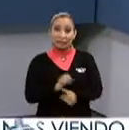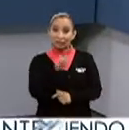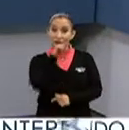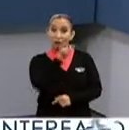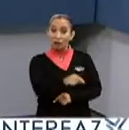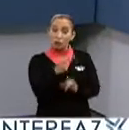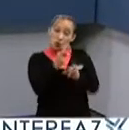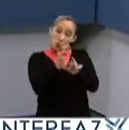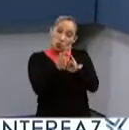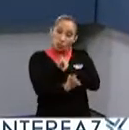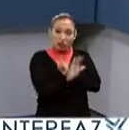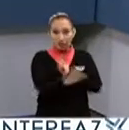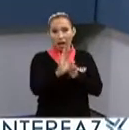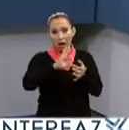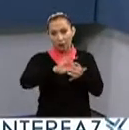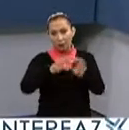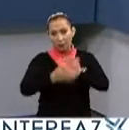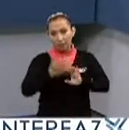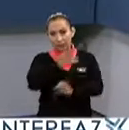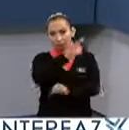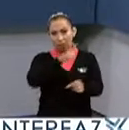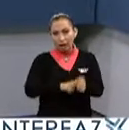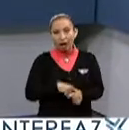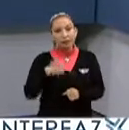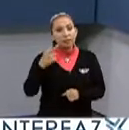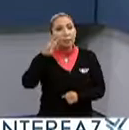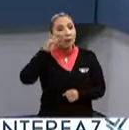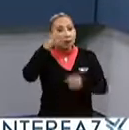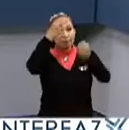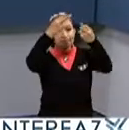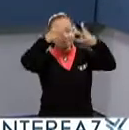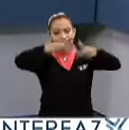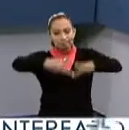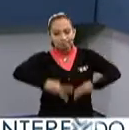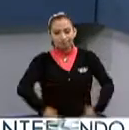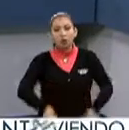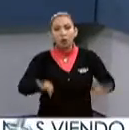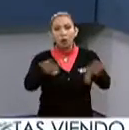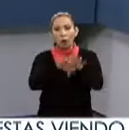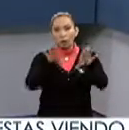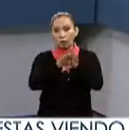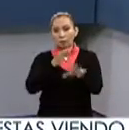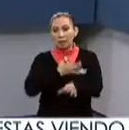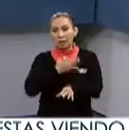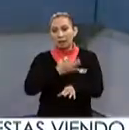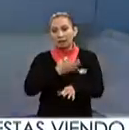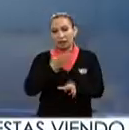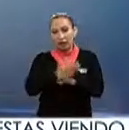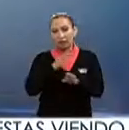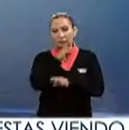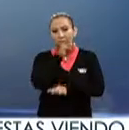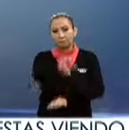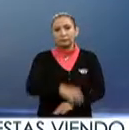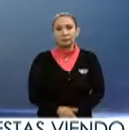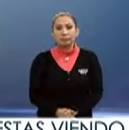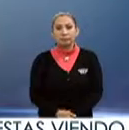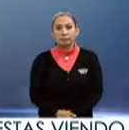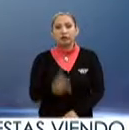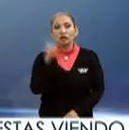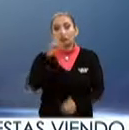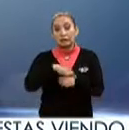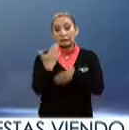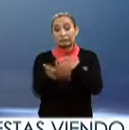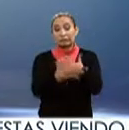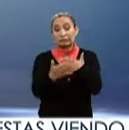la recta final ya de esta Olimpiada Nacional Infantil y Juvenil. Vamos a ver las preseas cómo están justamente en este momento, a 2 días de que